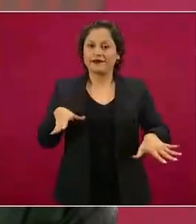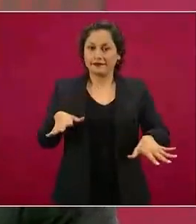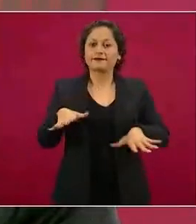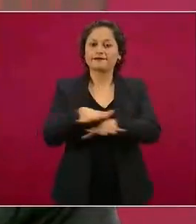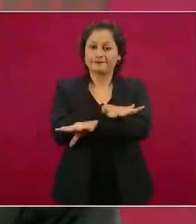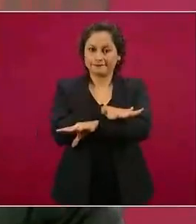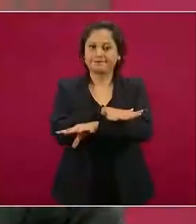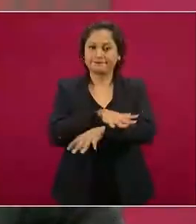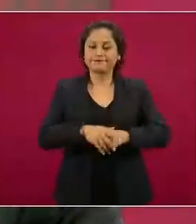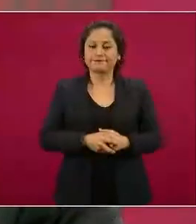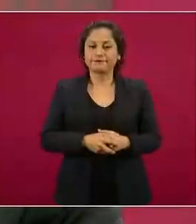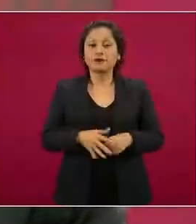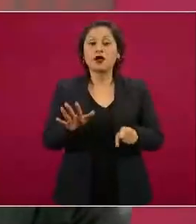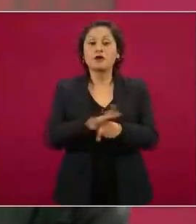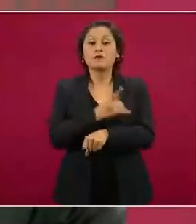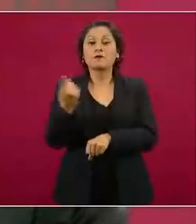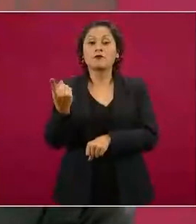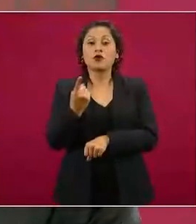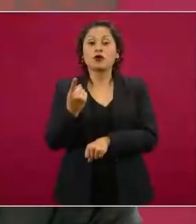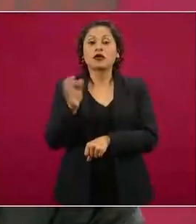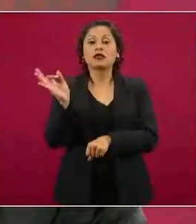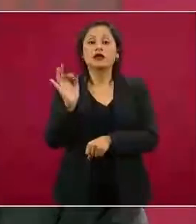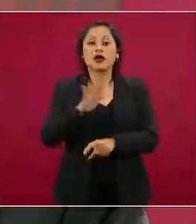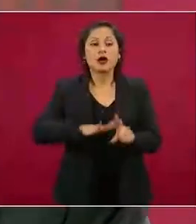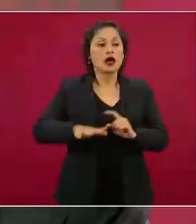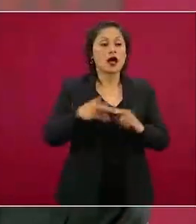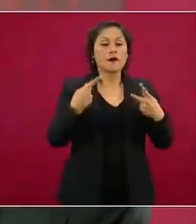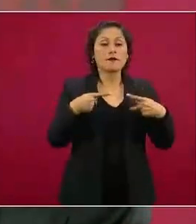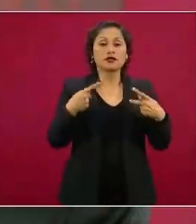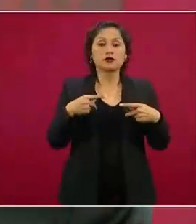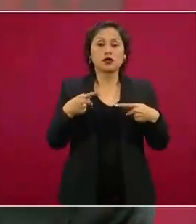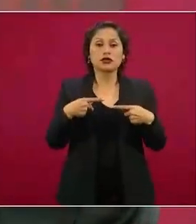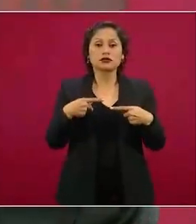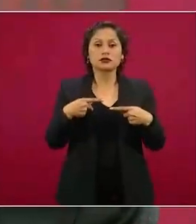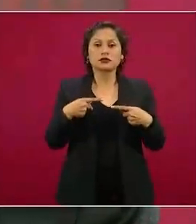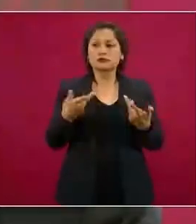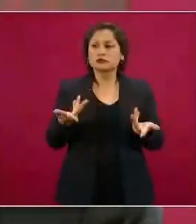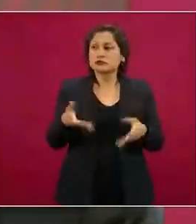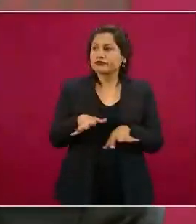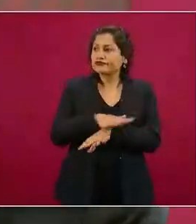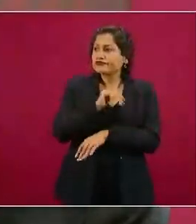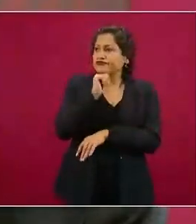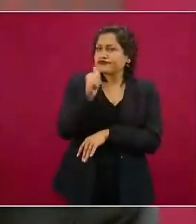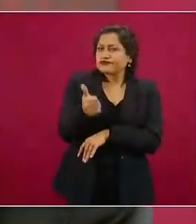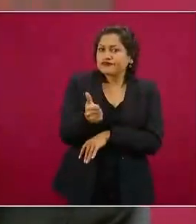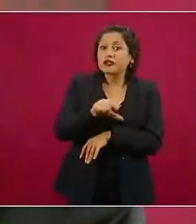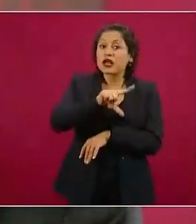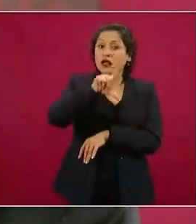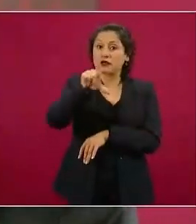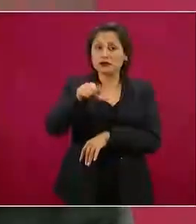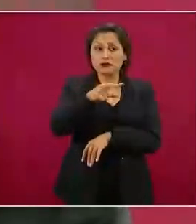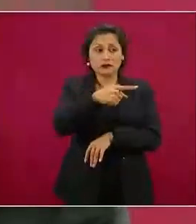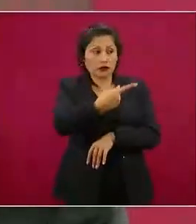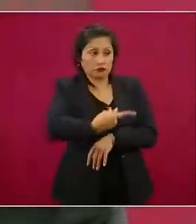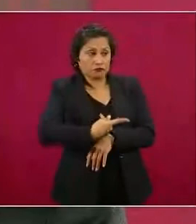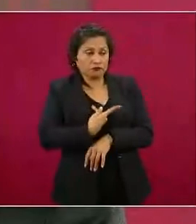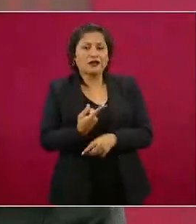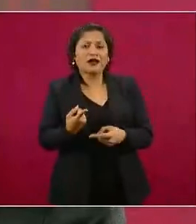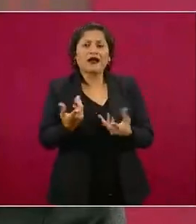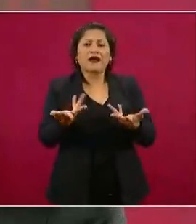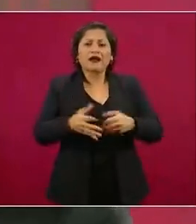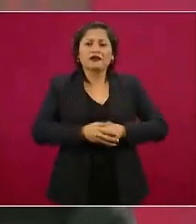porque si no, nos los va a reprochar la gente, van a decir, ¿y qué hicieron ustedes? ¿Qué hicieron con los